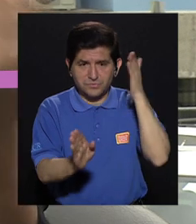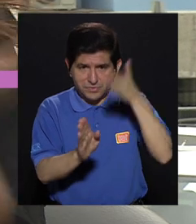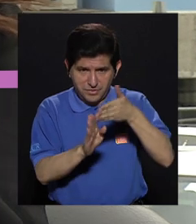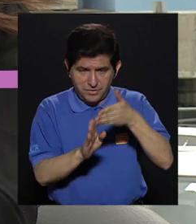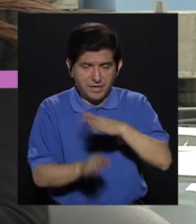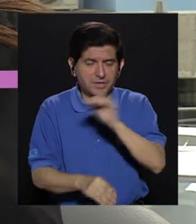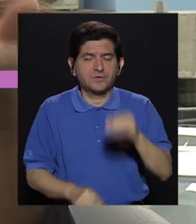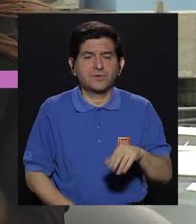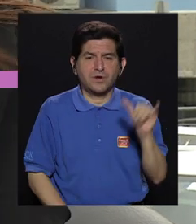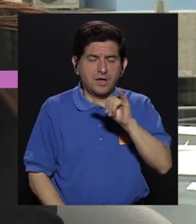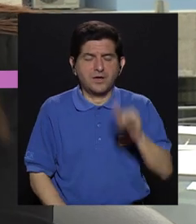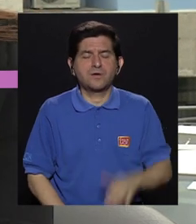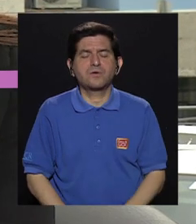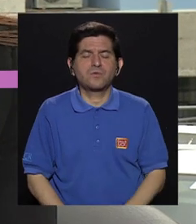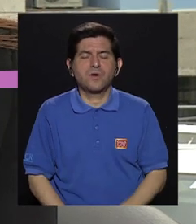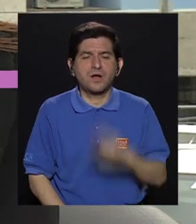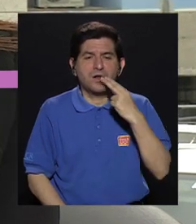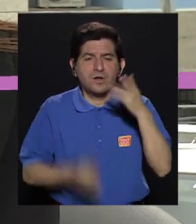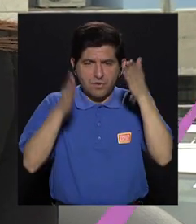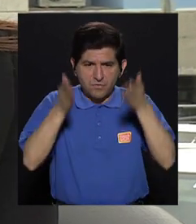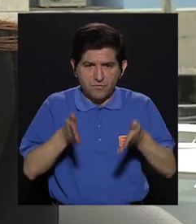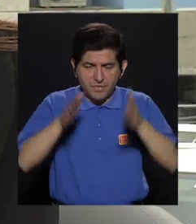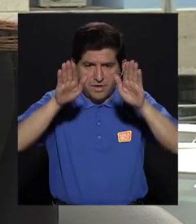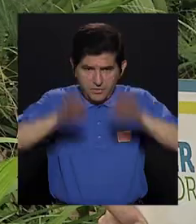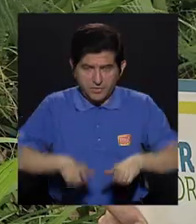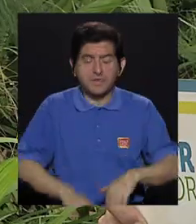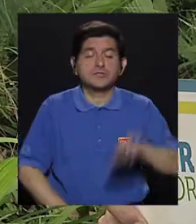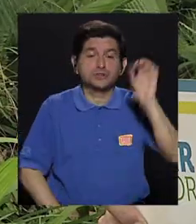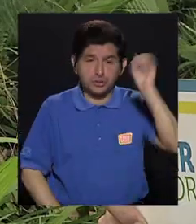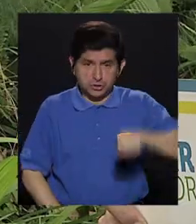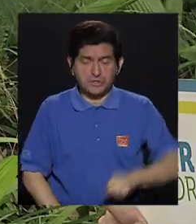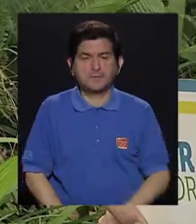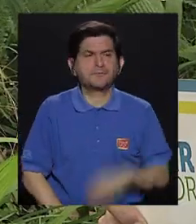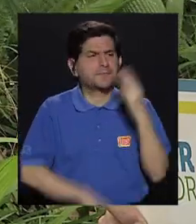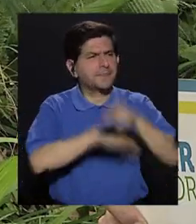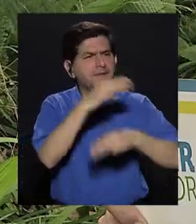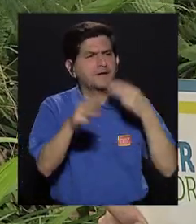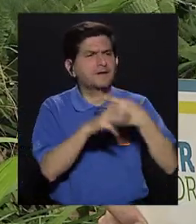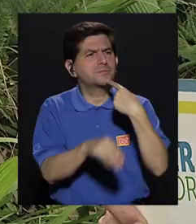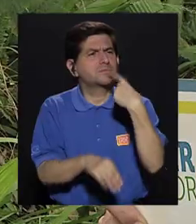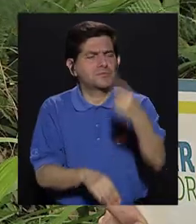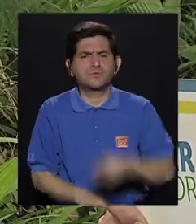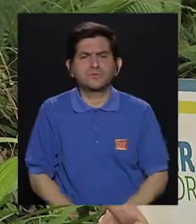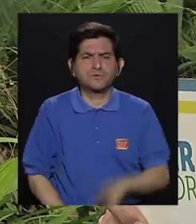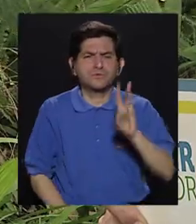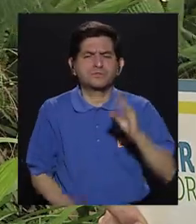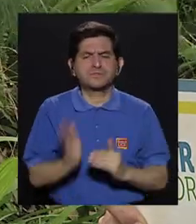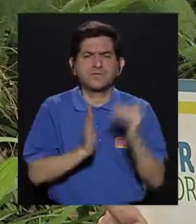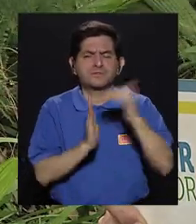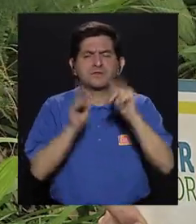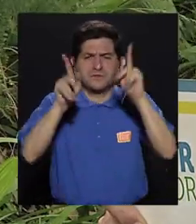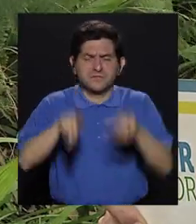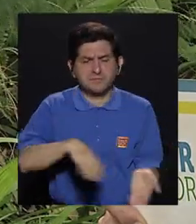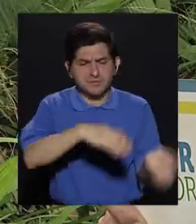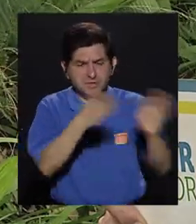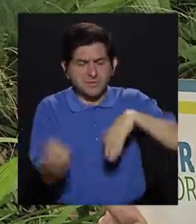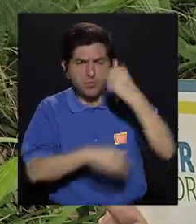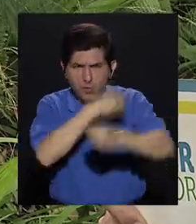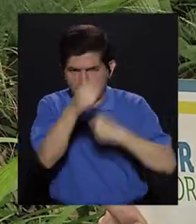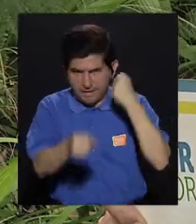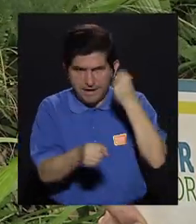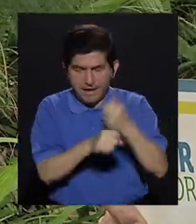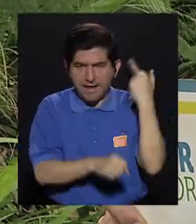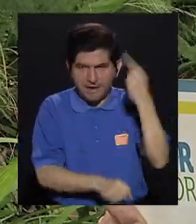como también esos fumadores pasivos, ¿verdad? Efectivamente es así. Mundialmente se habla de alrededor de 6 millones de muertes al